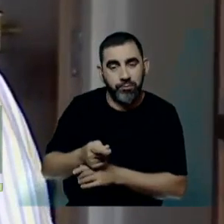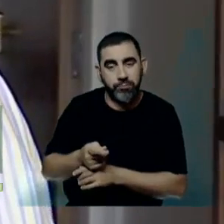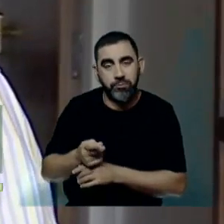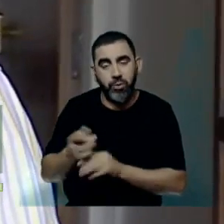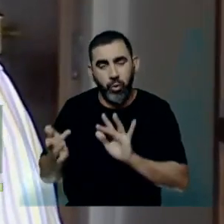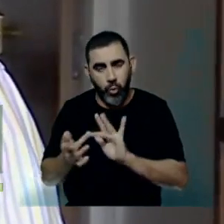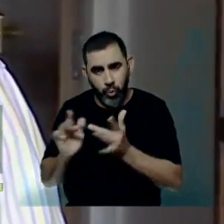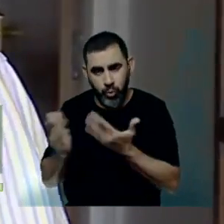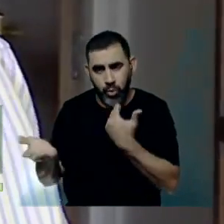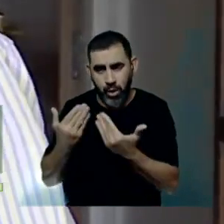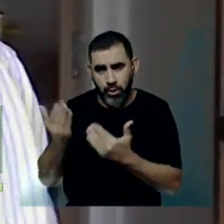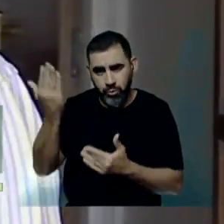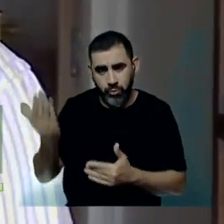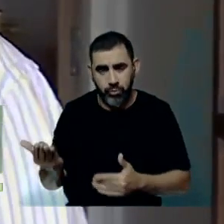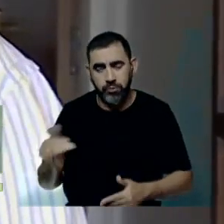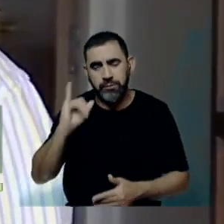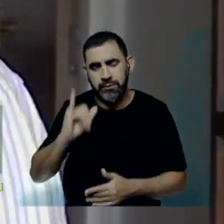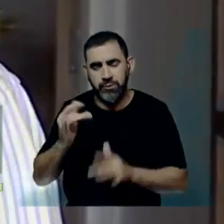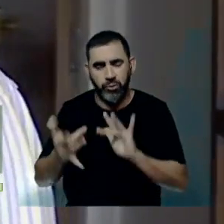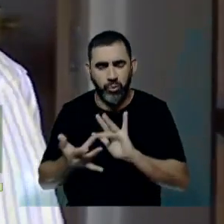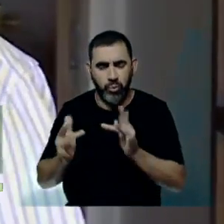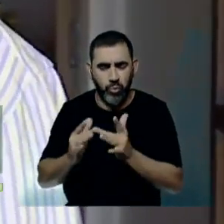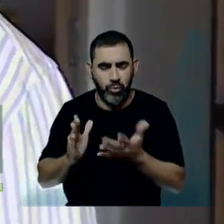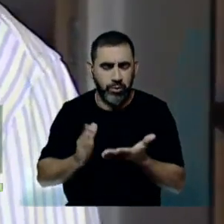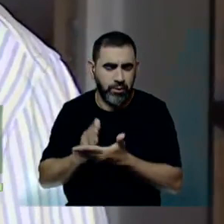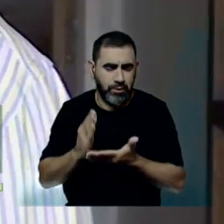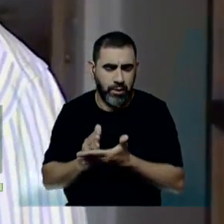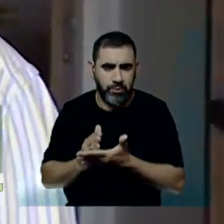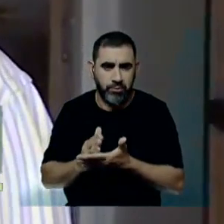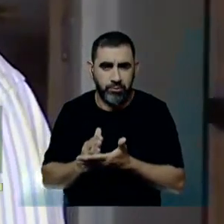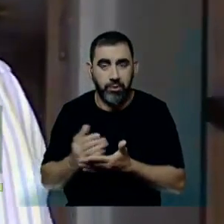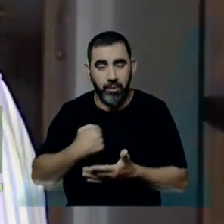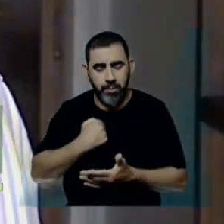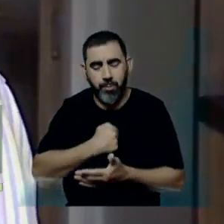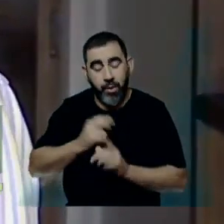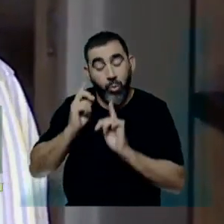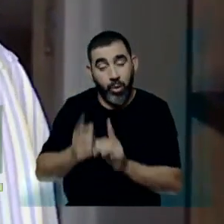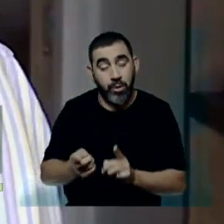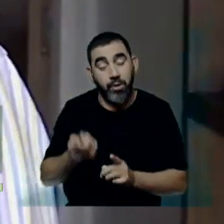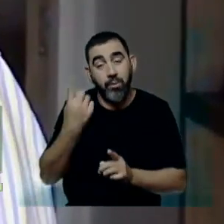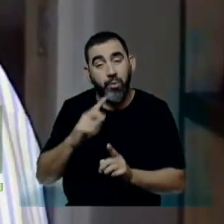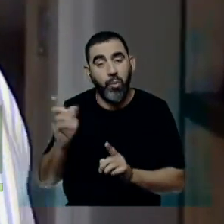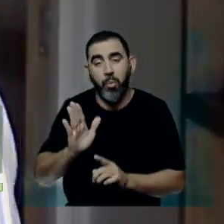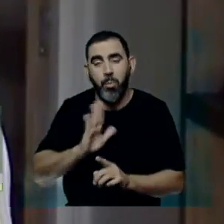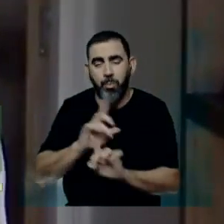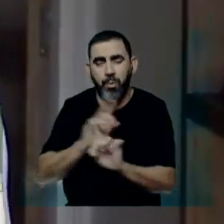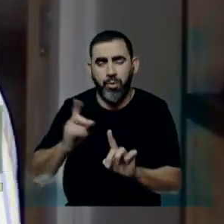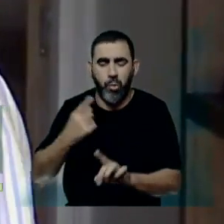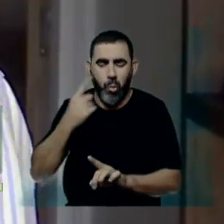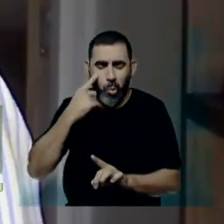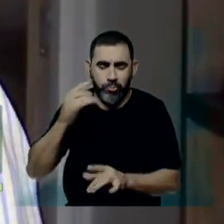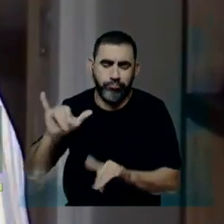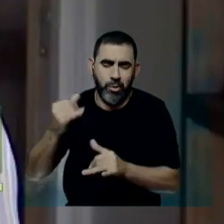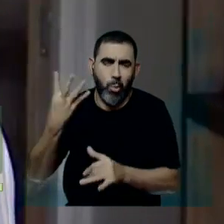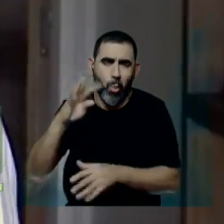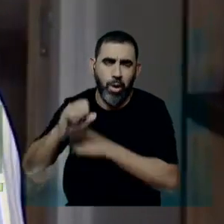algún contacto personal con Vergara? Sí, tenemos contacto permanente. A nosotros nos duele también, pero esto no es personal. Yo a Mario lo conozco hace más